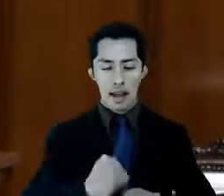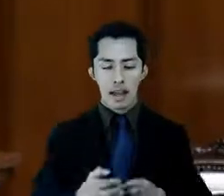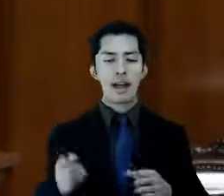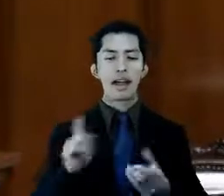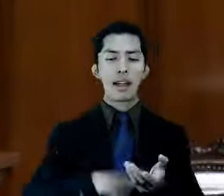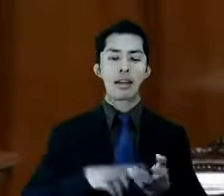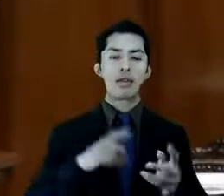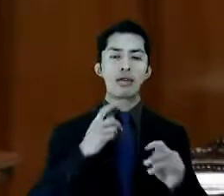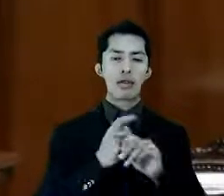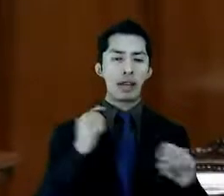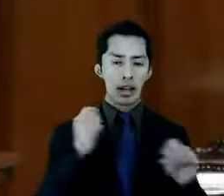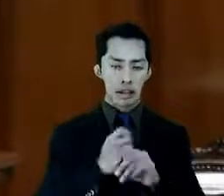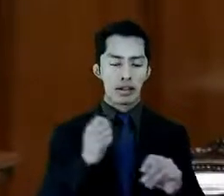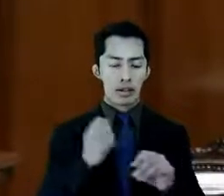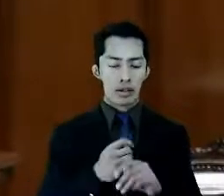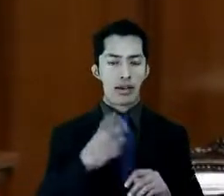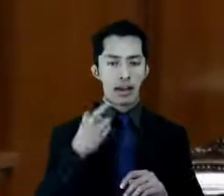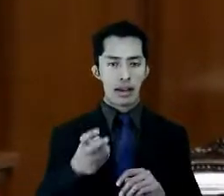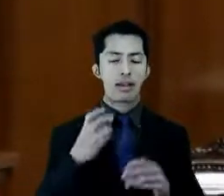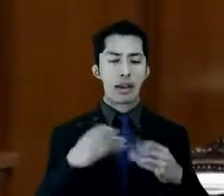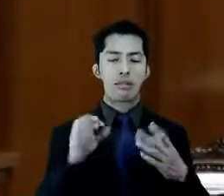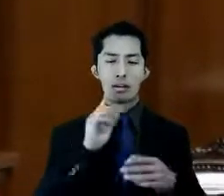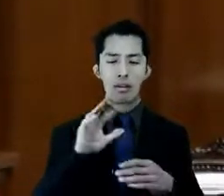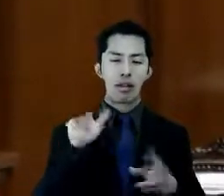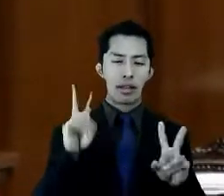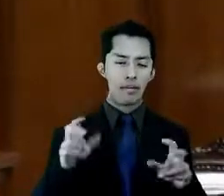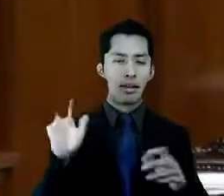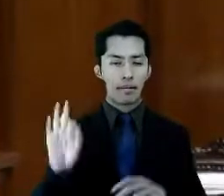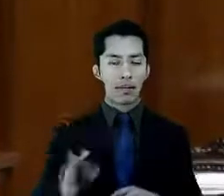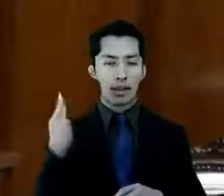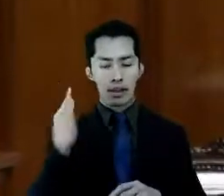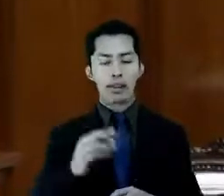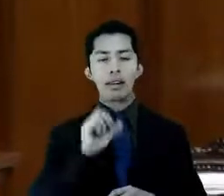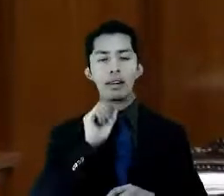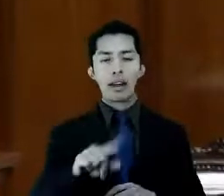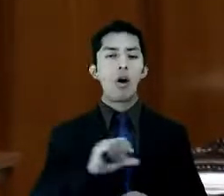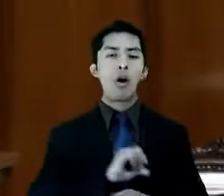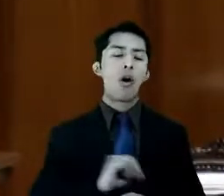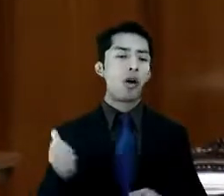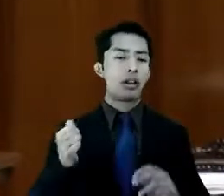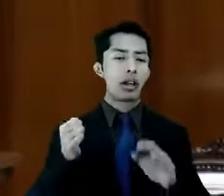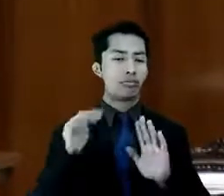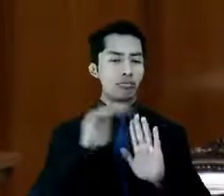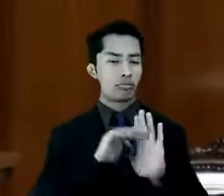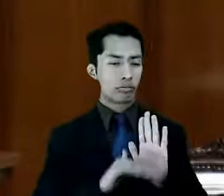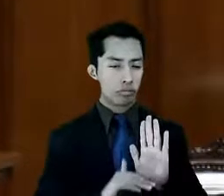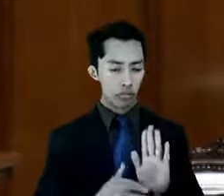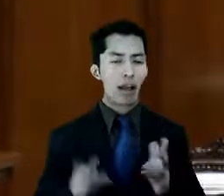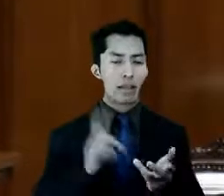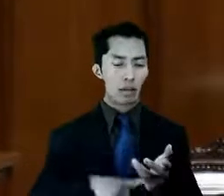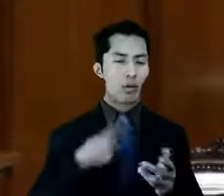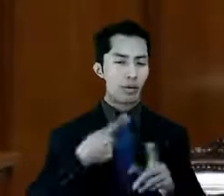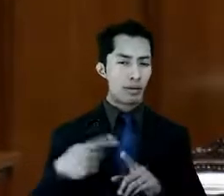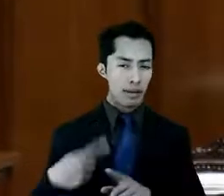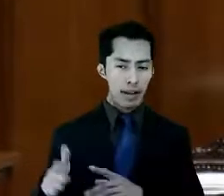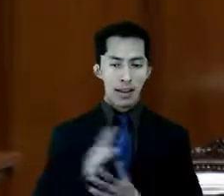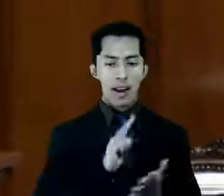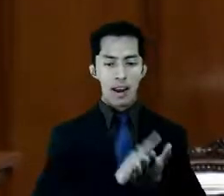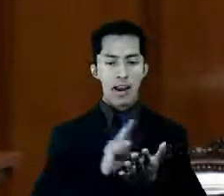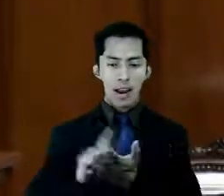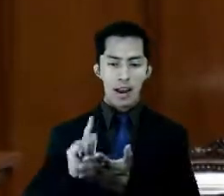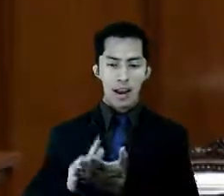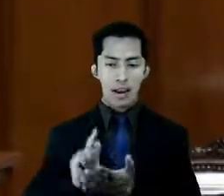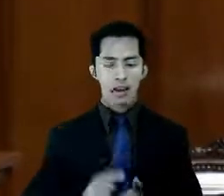Tránsito, por supuesto, y en el tema federal. Así como cualquier disposición jurídica que emane de todas las anteriores, se